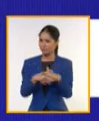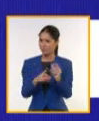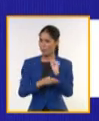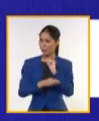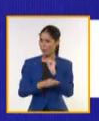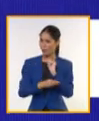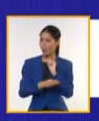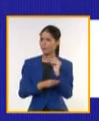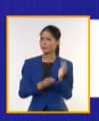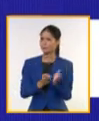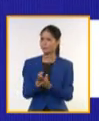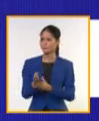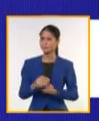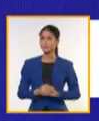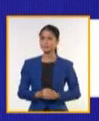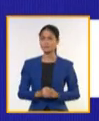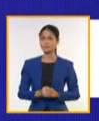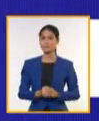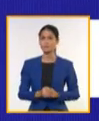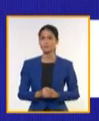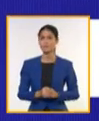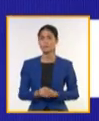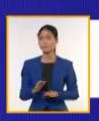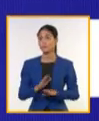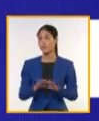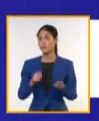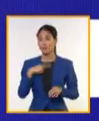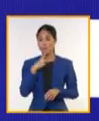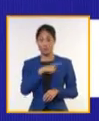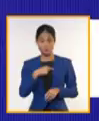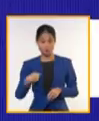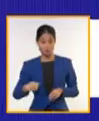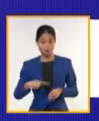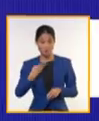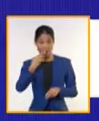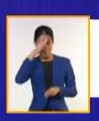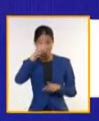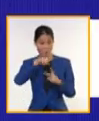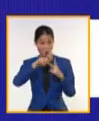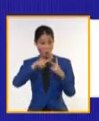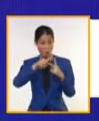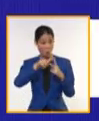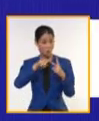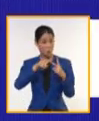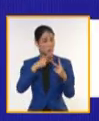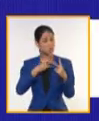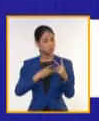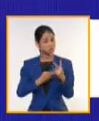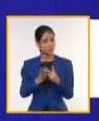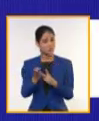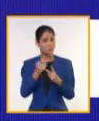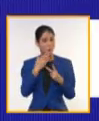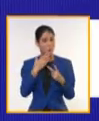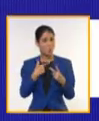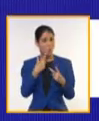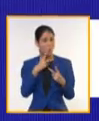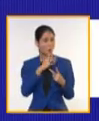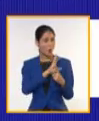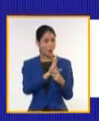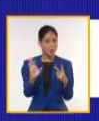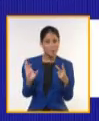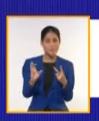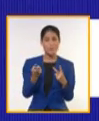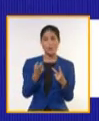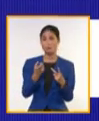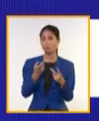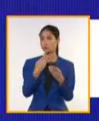Las vinculaciones sino-cubanas se han convertido en un caso ejemplar de la solidaridad y cooperación entre los socialistas y la sincera